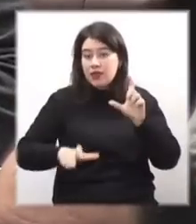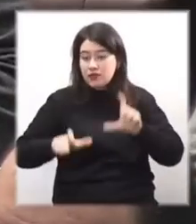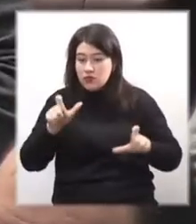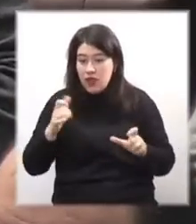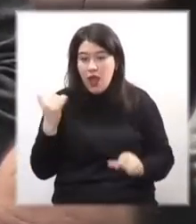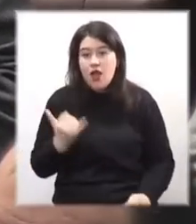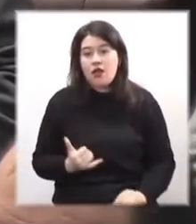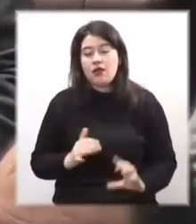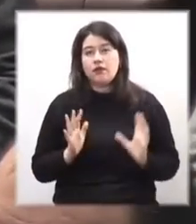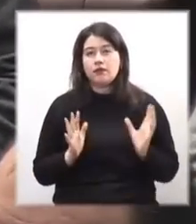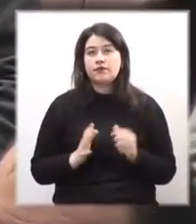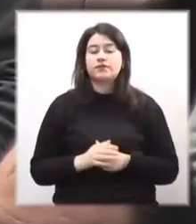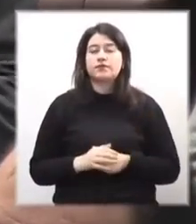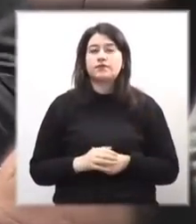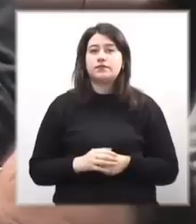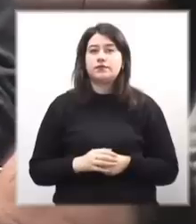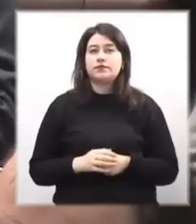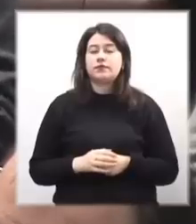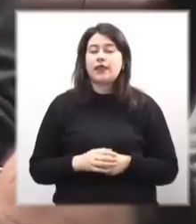población.